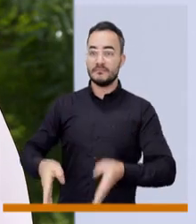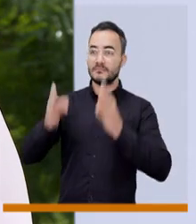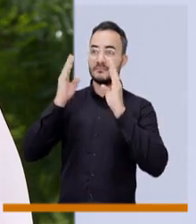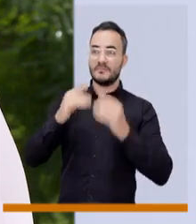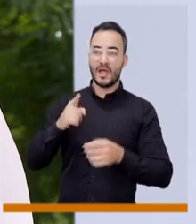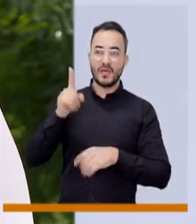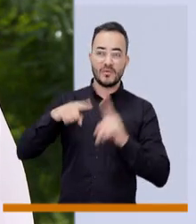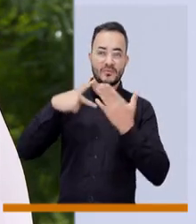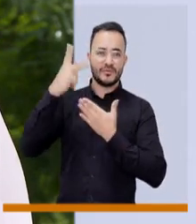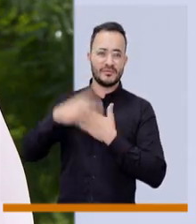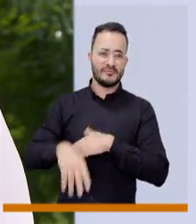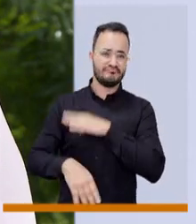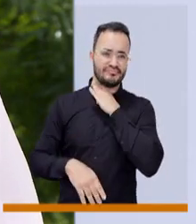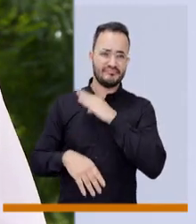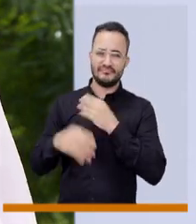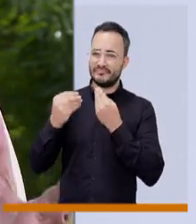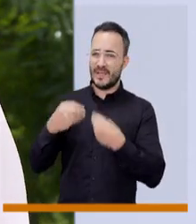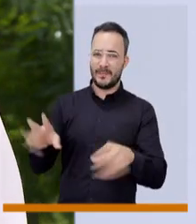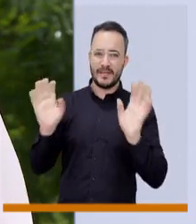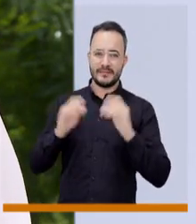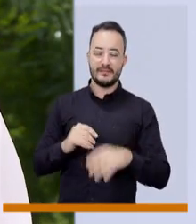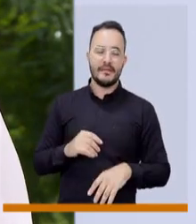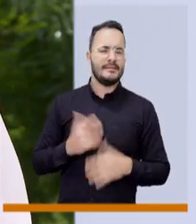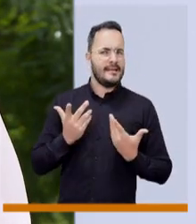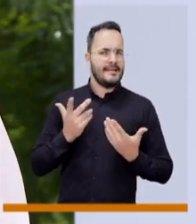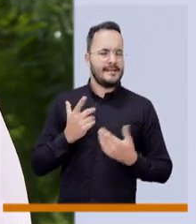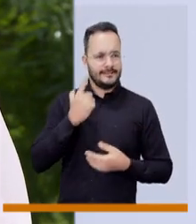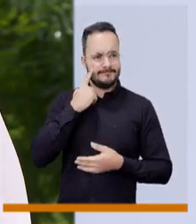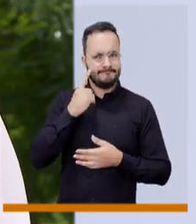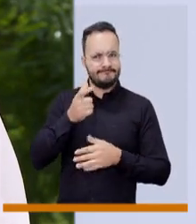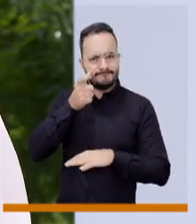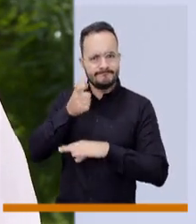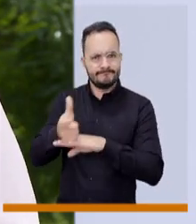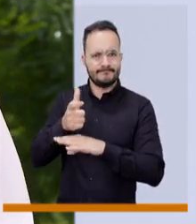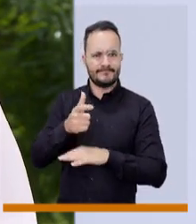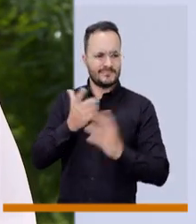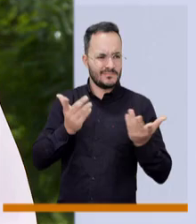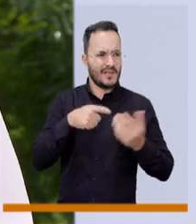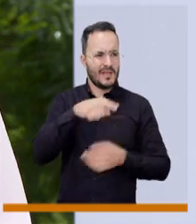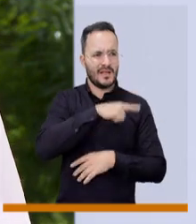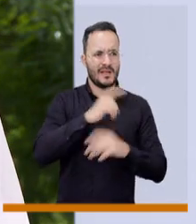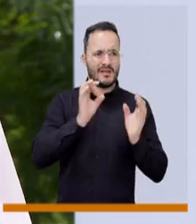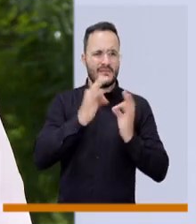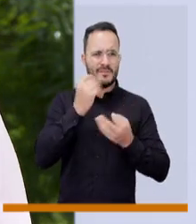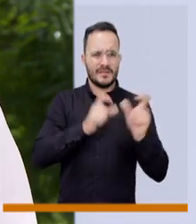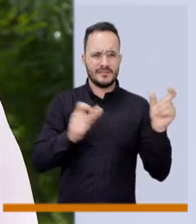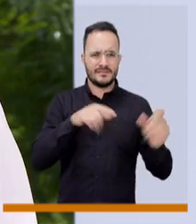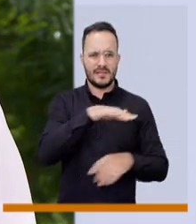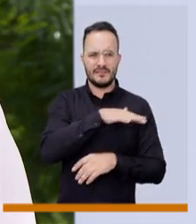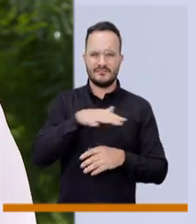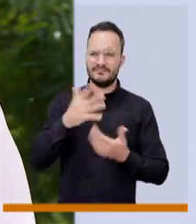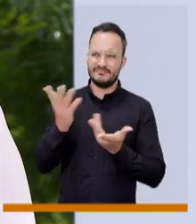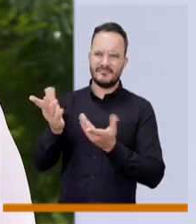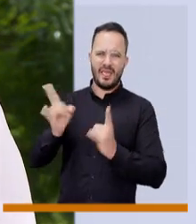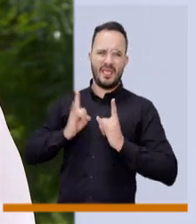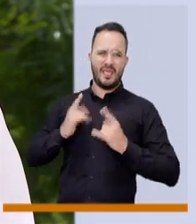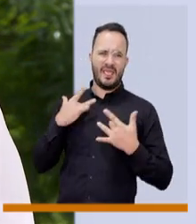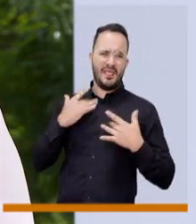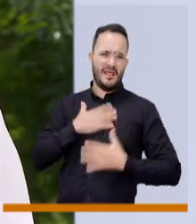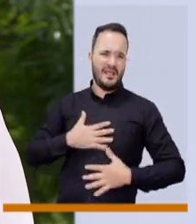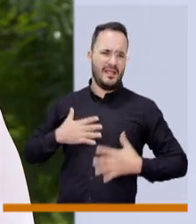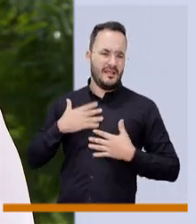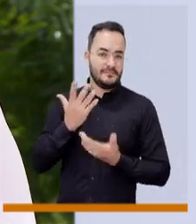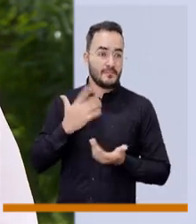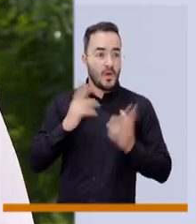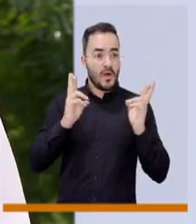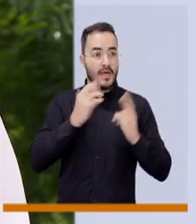tienen ninguna vocación en la ciudad y que desafortunadamente siguen siendo la pesadilla de estas familias. Ojalá el alcalde o alcaldesa de Medellín